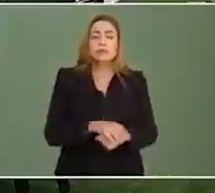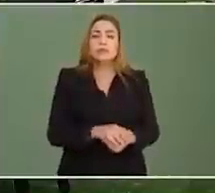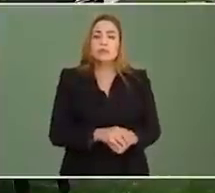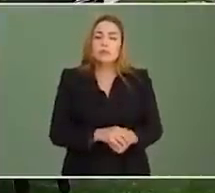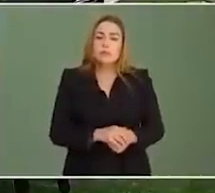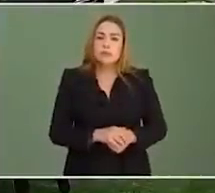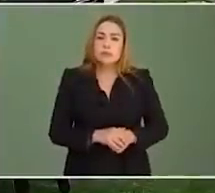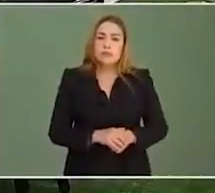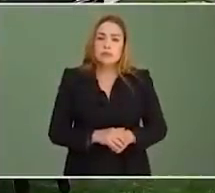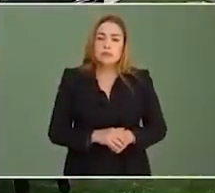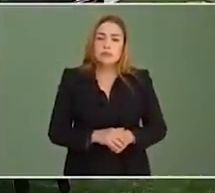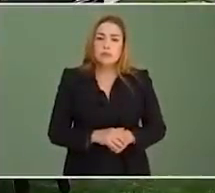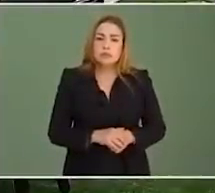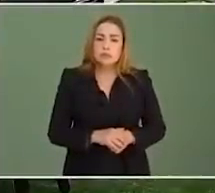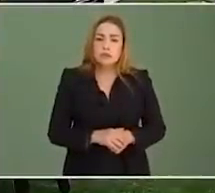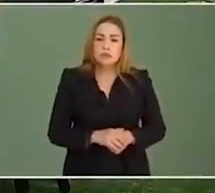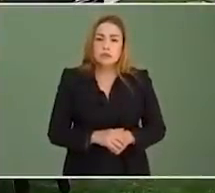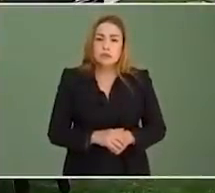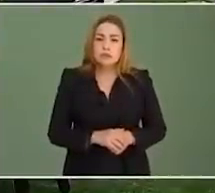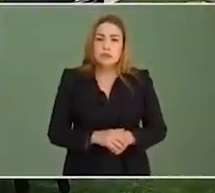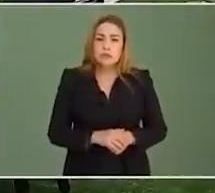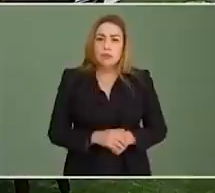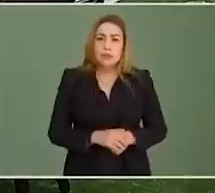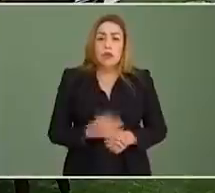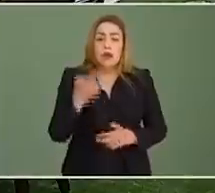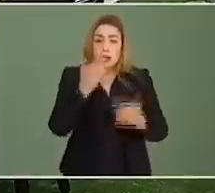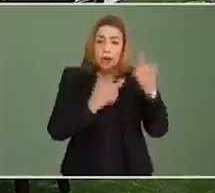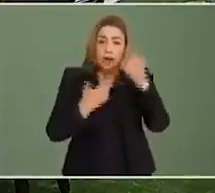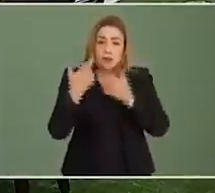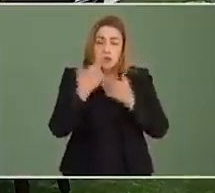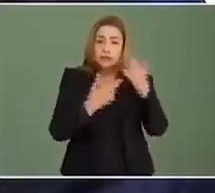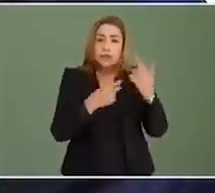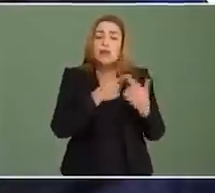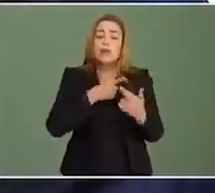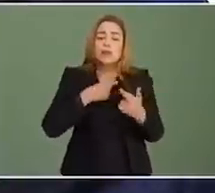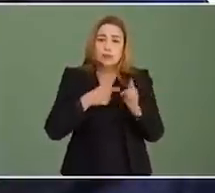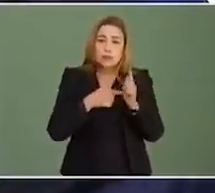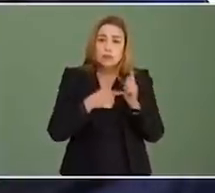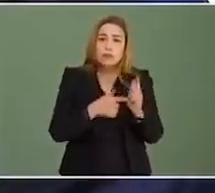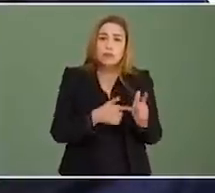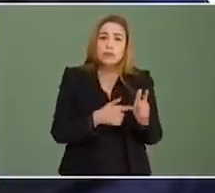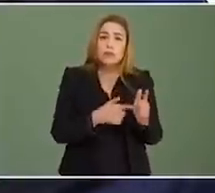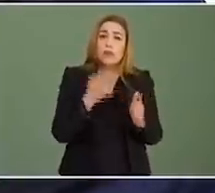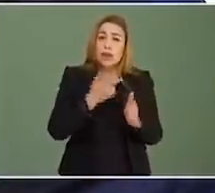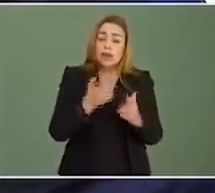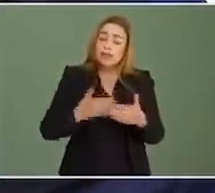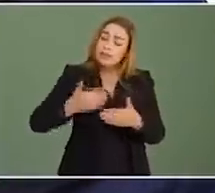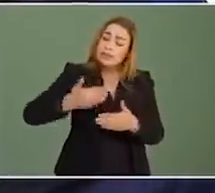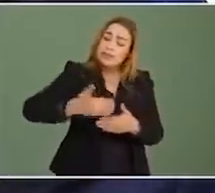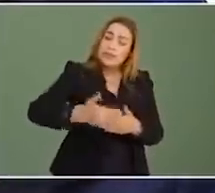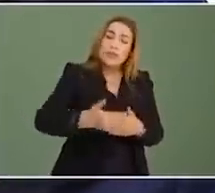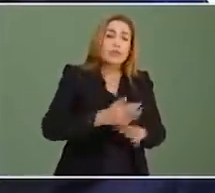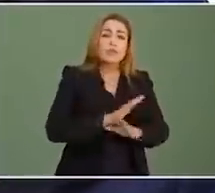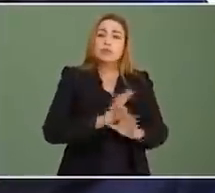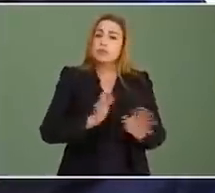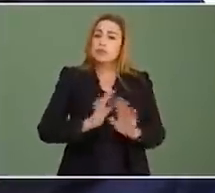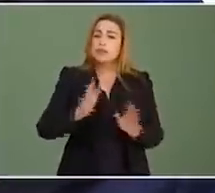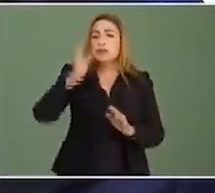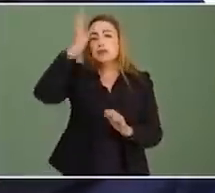por qué es un proceso que ya se acordó una